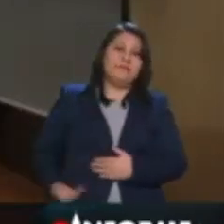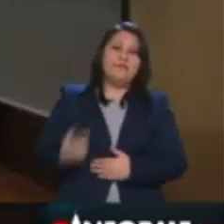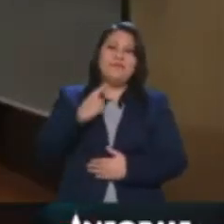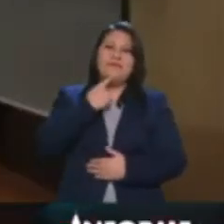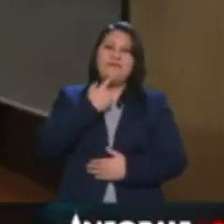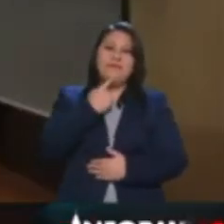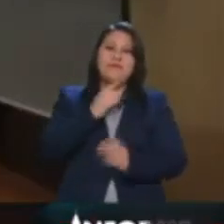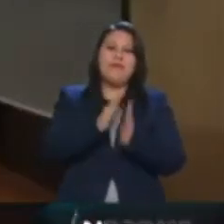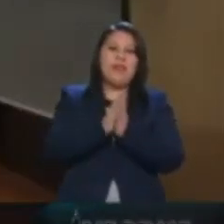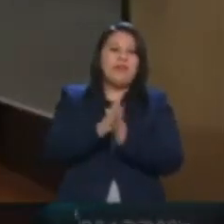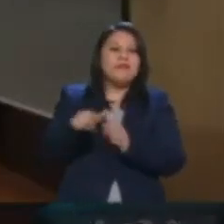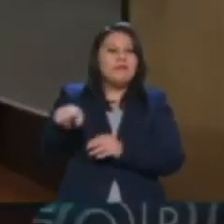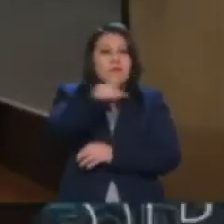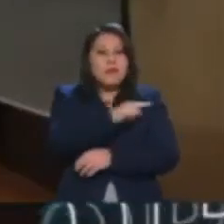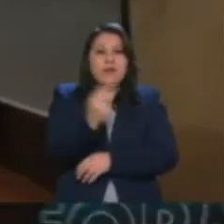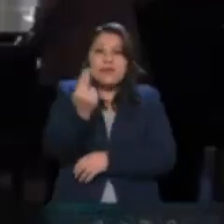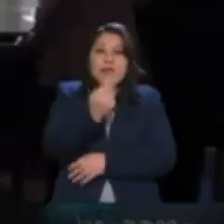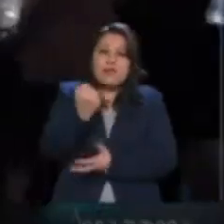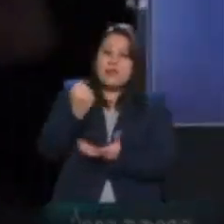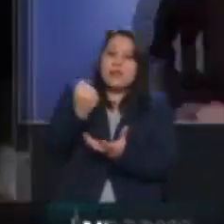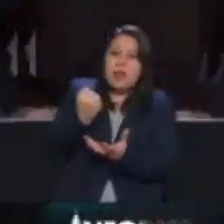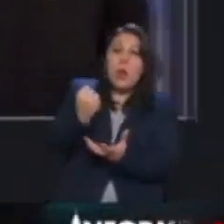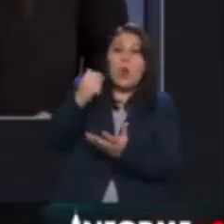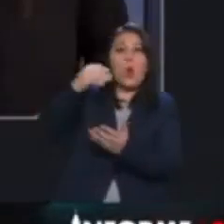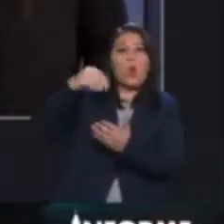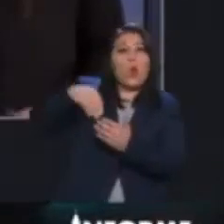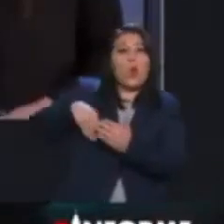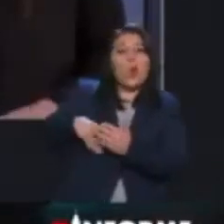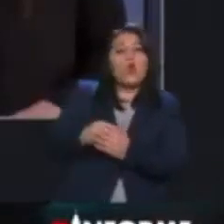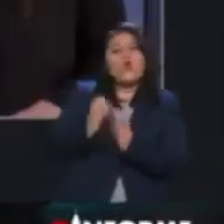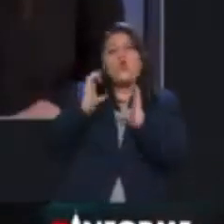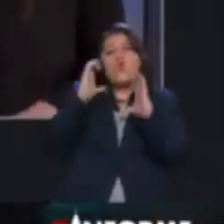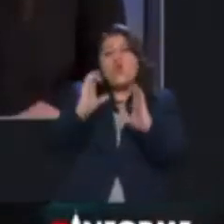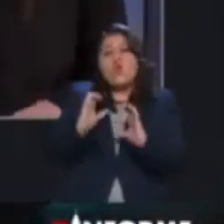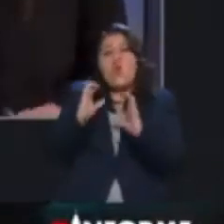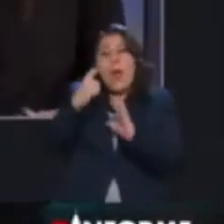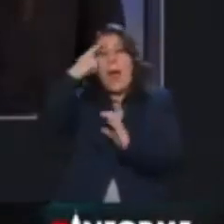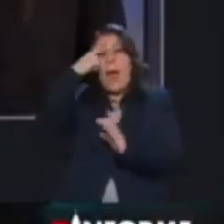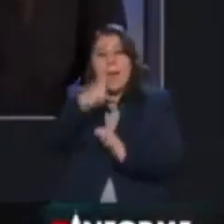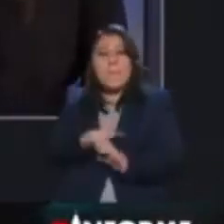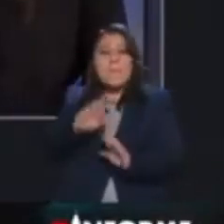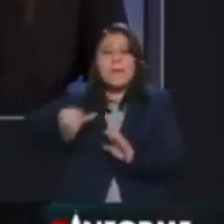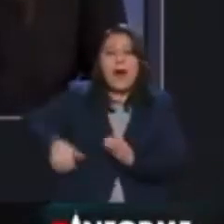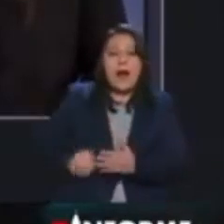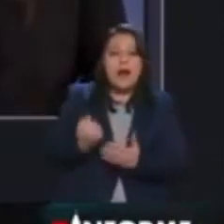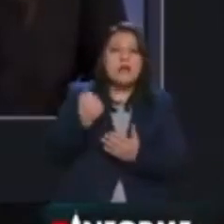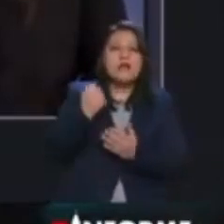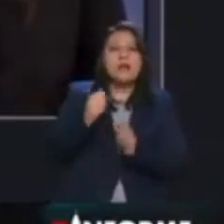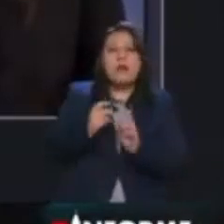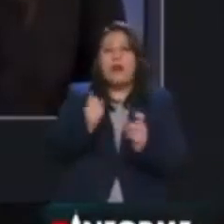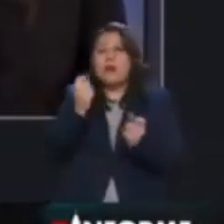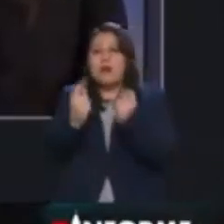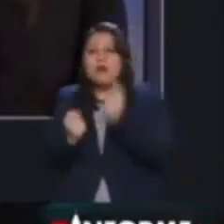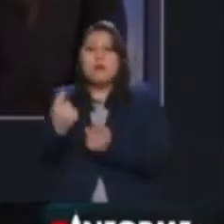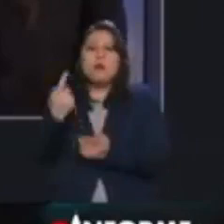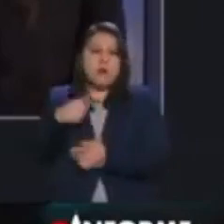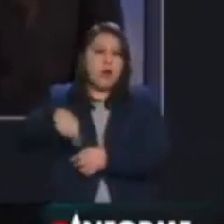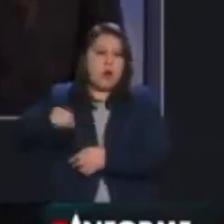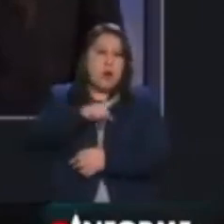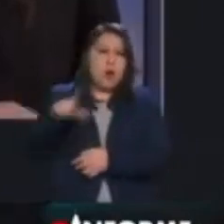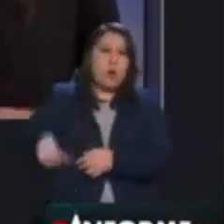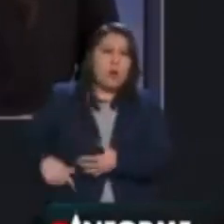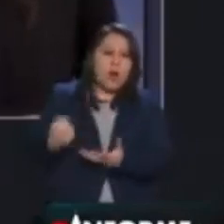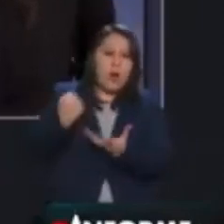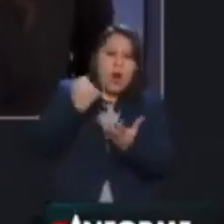gasto innecesario. Aseguró que el gobierno federal no tiene ningún adeudo con las autoridades locales y que incluso les han ayudado con recursos adicionales